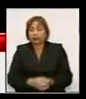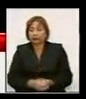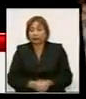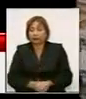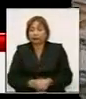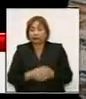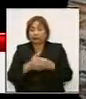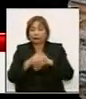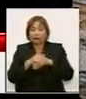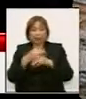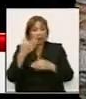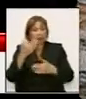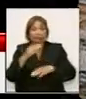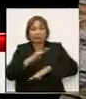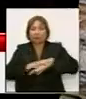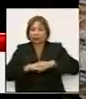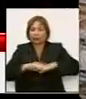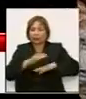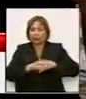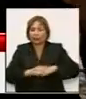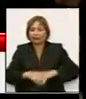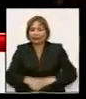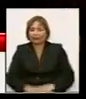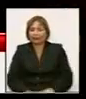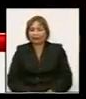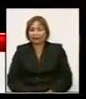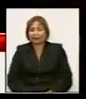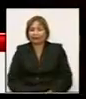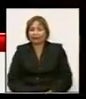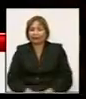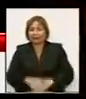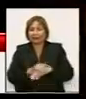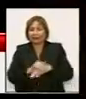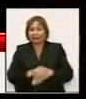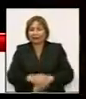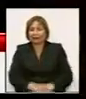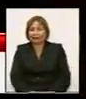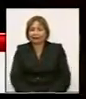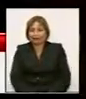darle el pésame y consolarla, un apretón de manos.